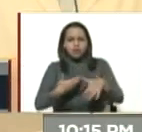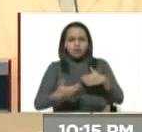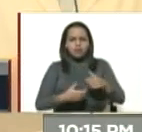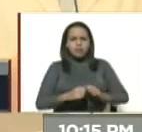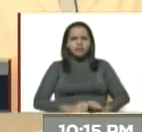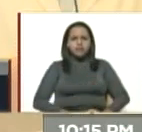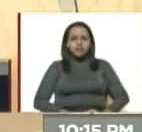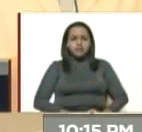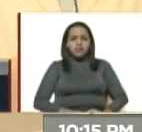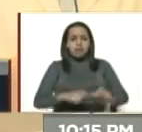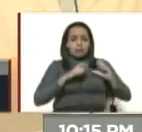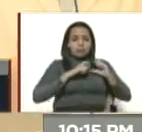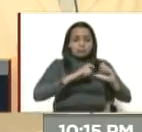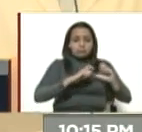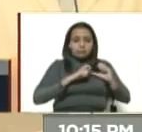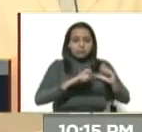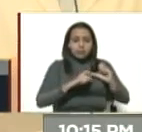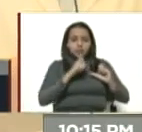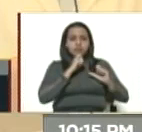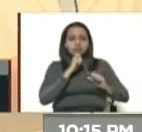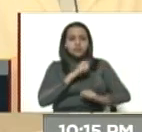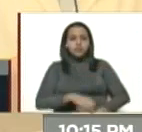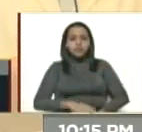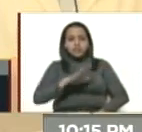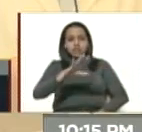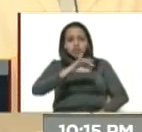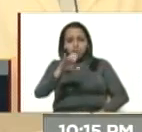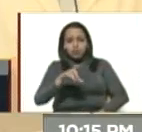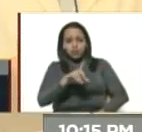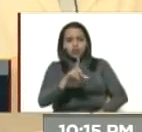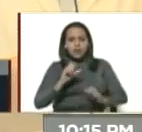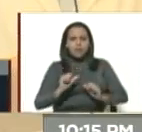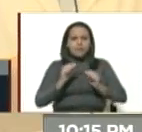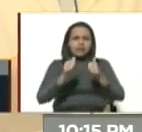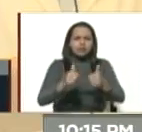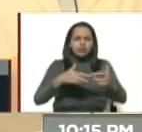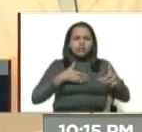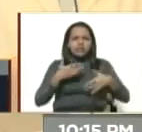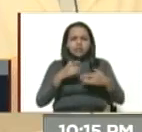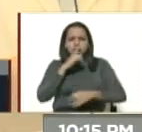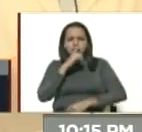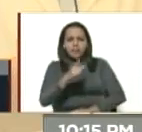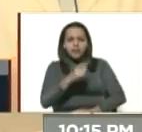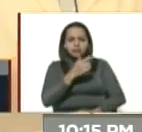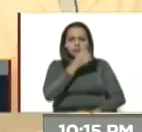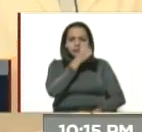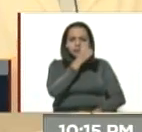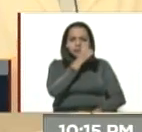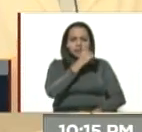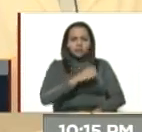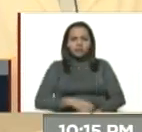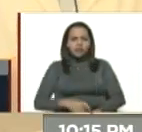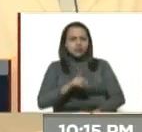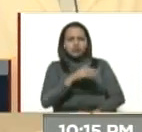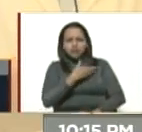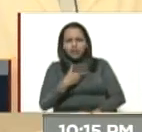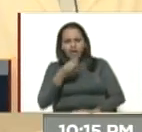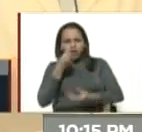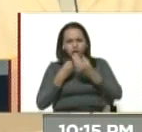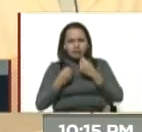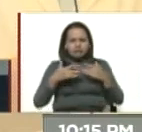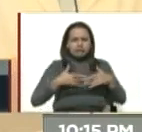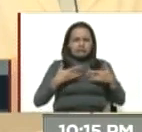isquémica crónica. El 5 de julio inició síntomas, falta de apetito, malestar general,